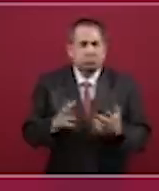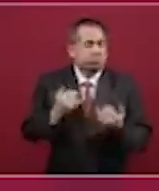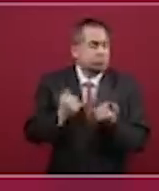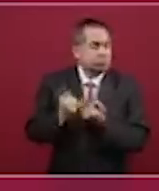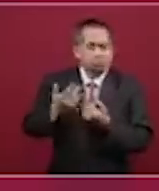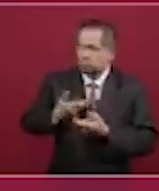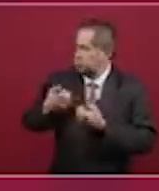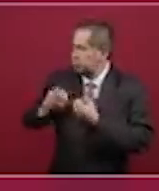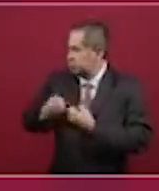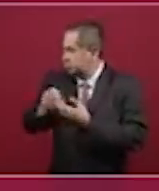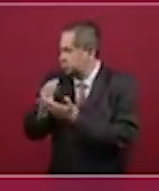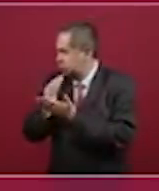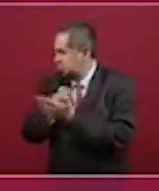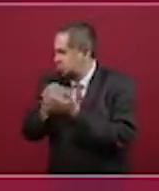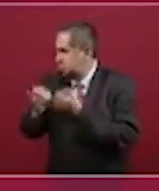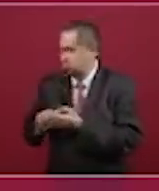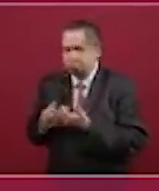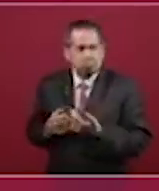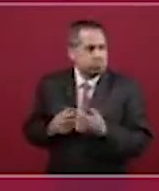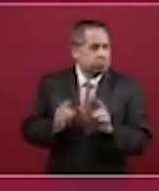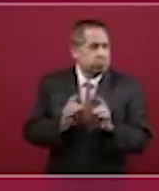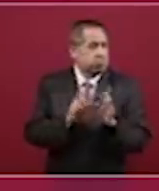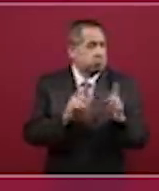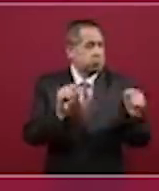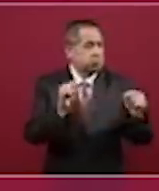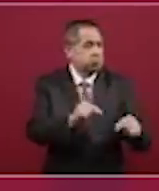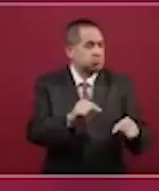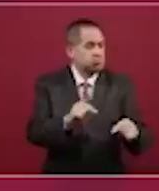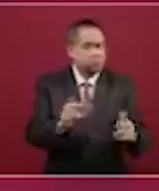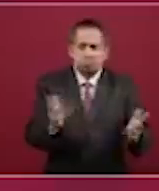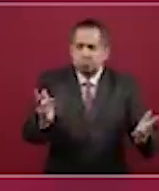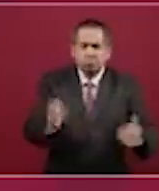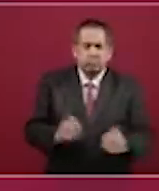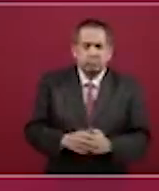igual yo tenía compromisos y